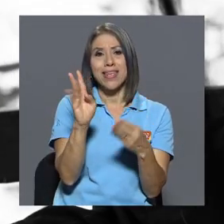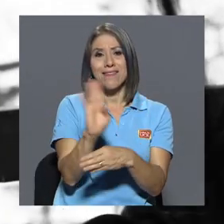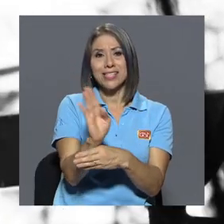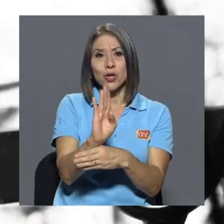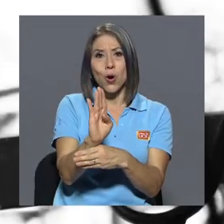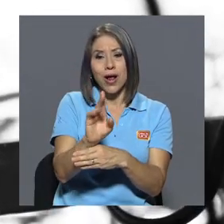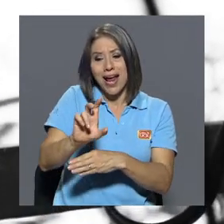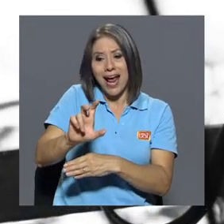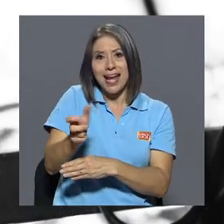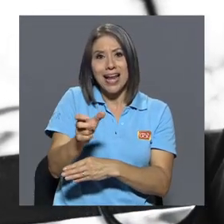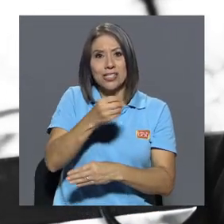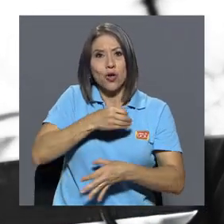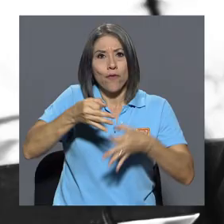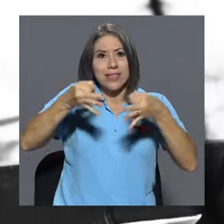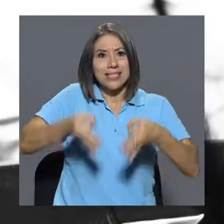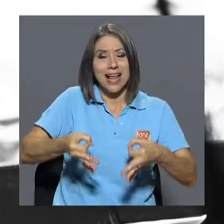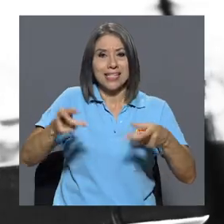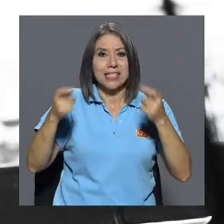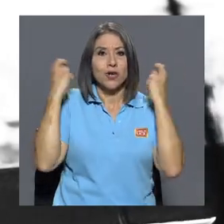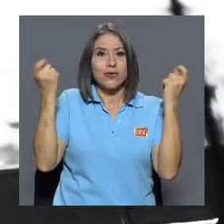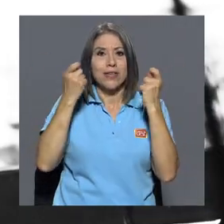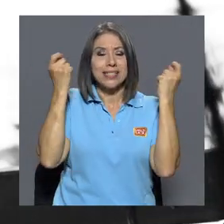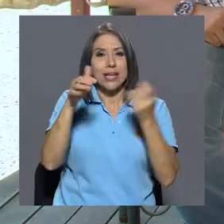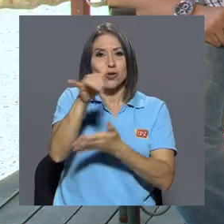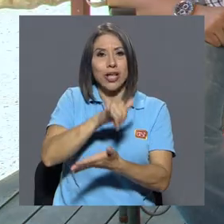los festejos San José